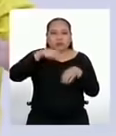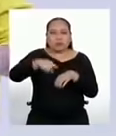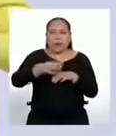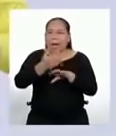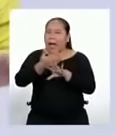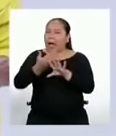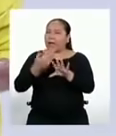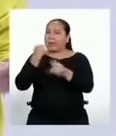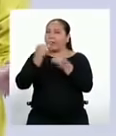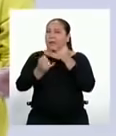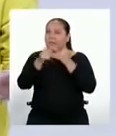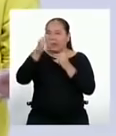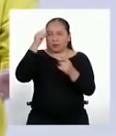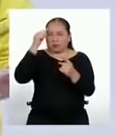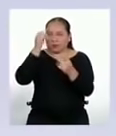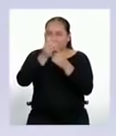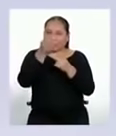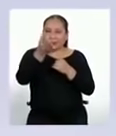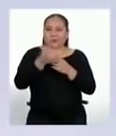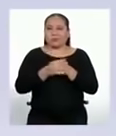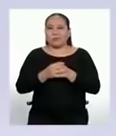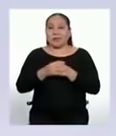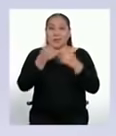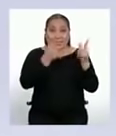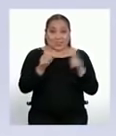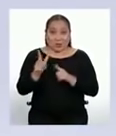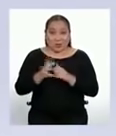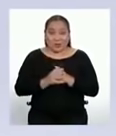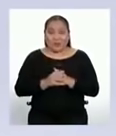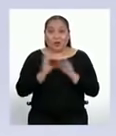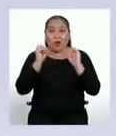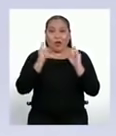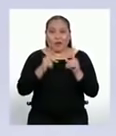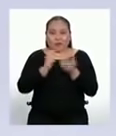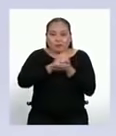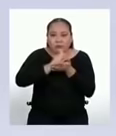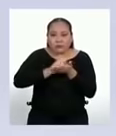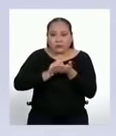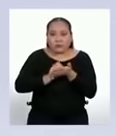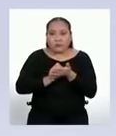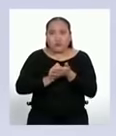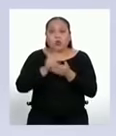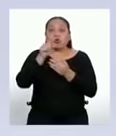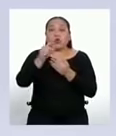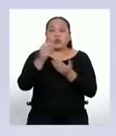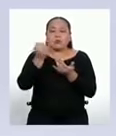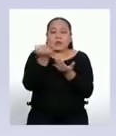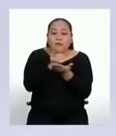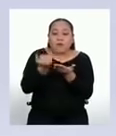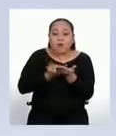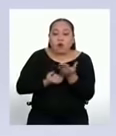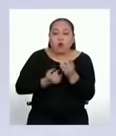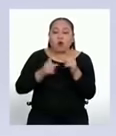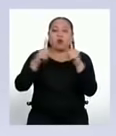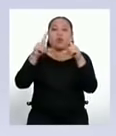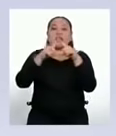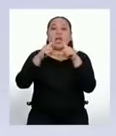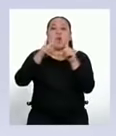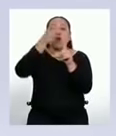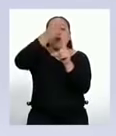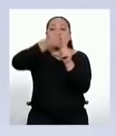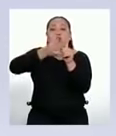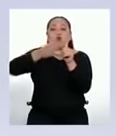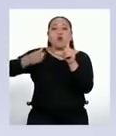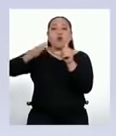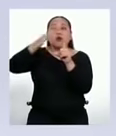un reto porque sé que les encantan los desafíos. ¿Listos? Muy bien, anoten. Construye un triángulo rectángulo a partir